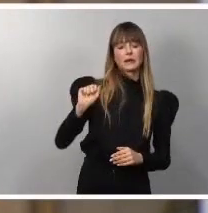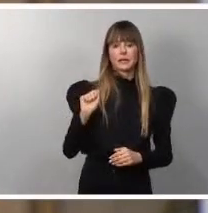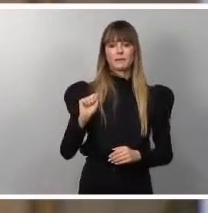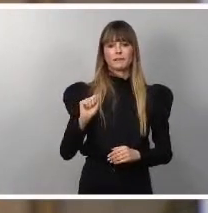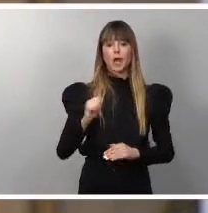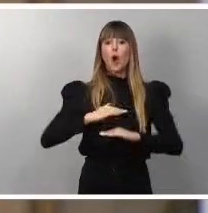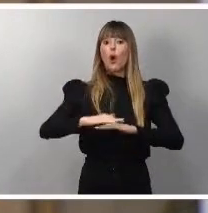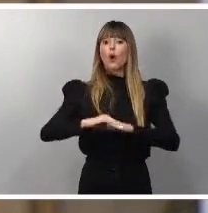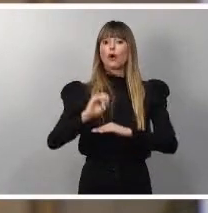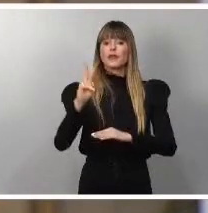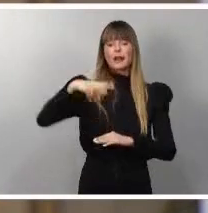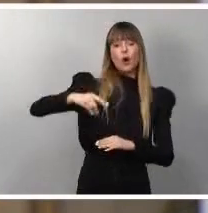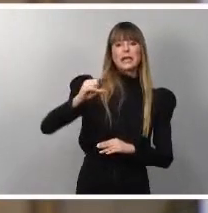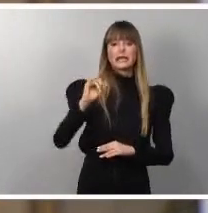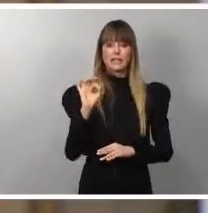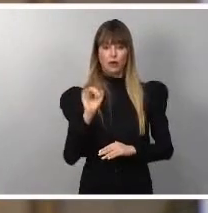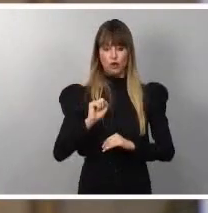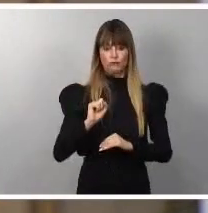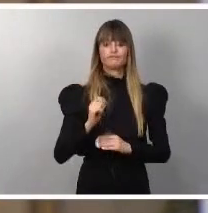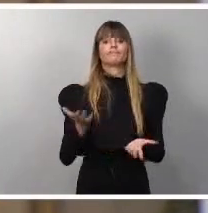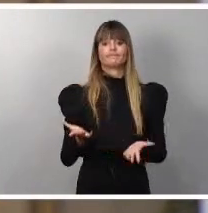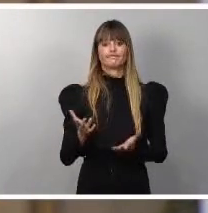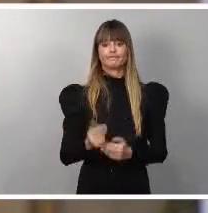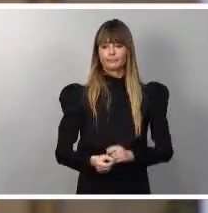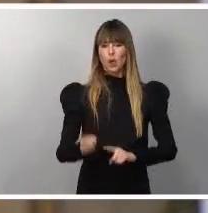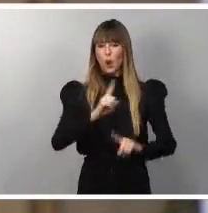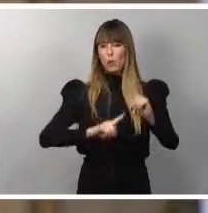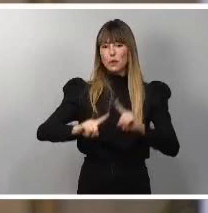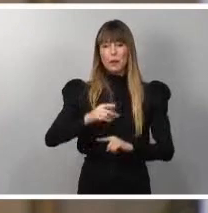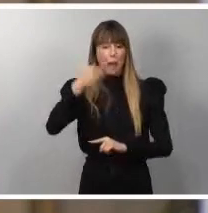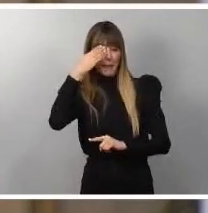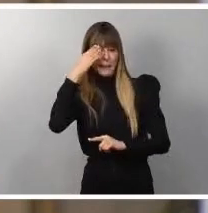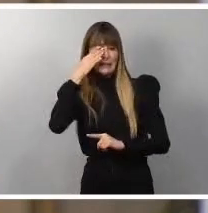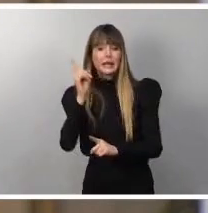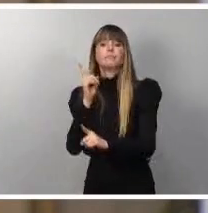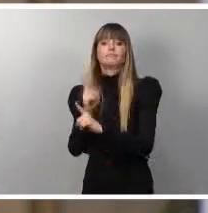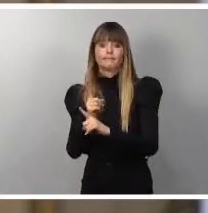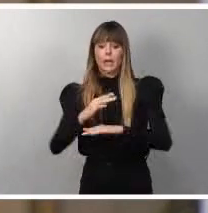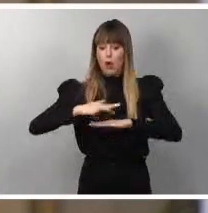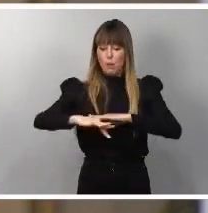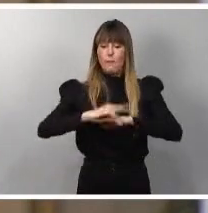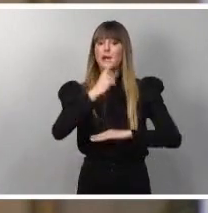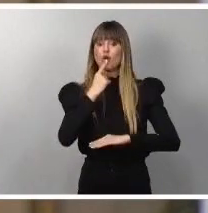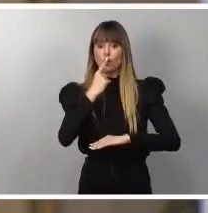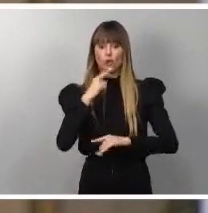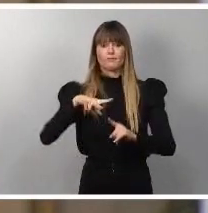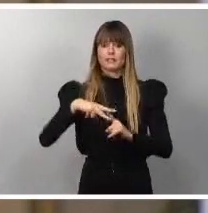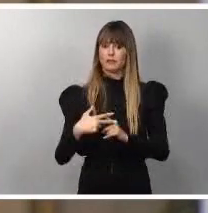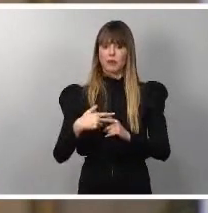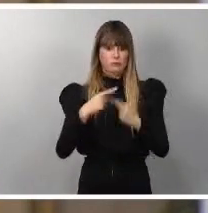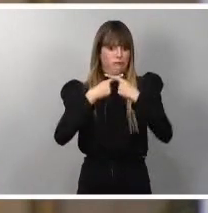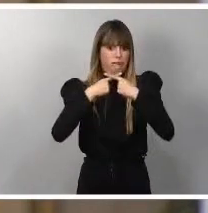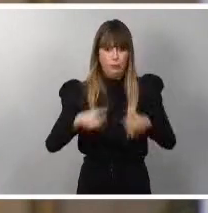Índico, lo que se está haciendo ahí es luchar contra un fenómeno particular de la piratería, y en el Mar Rojo pues la situación es completamente